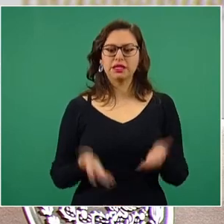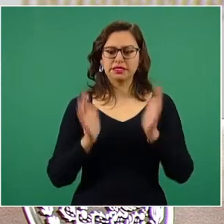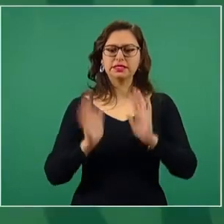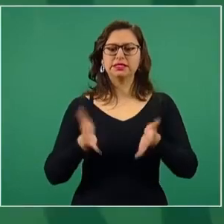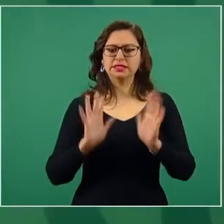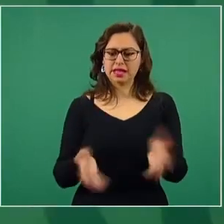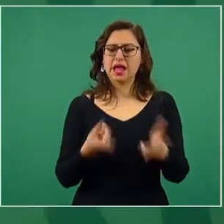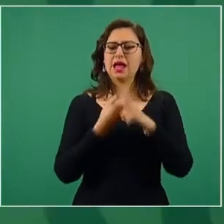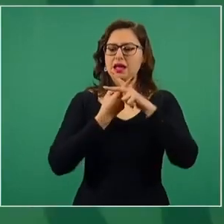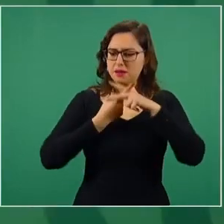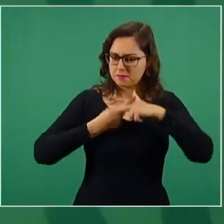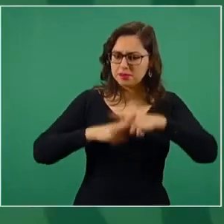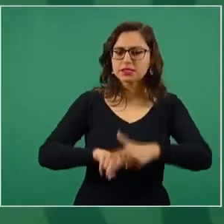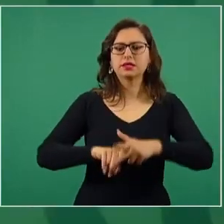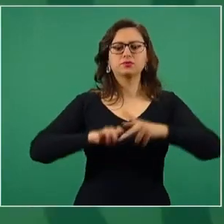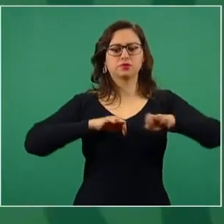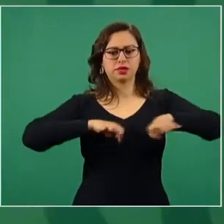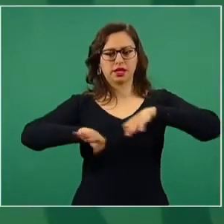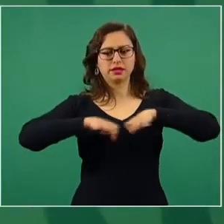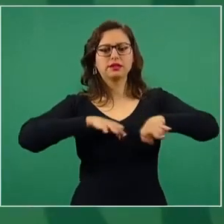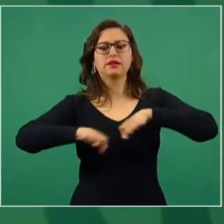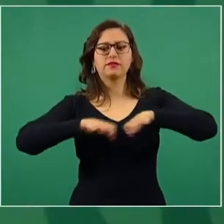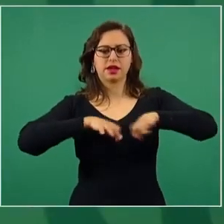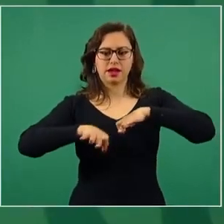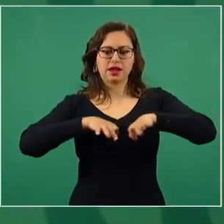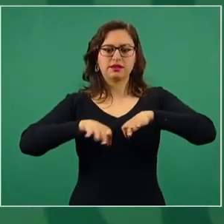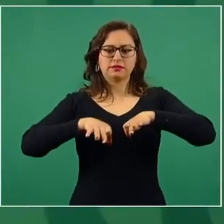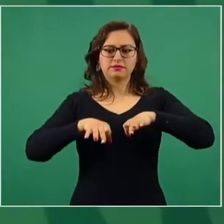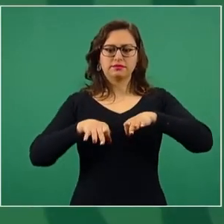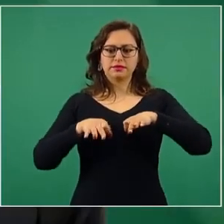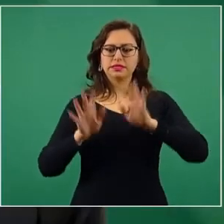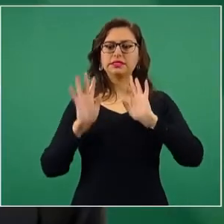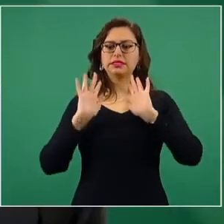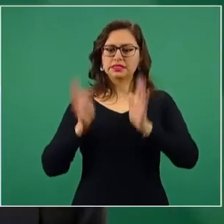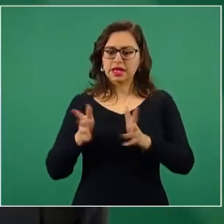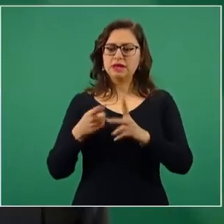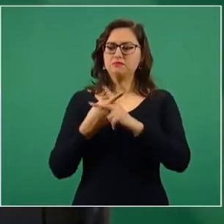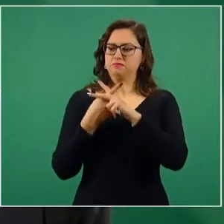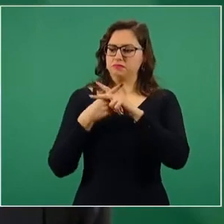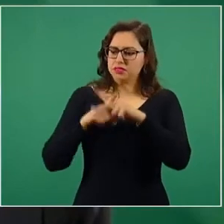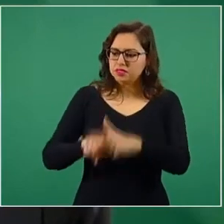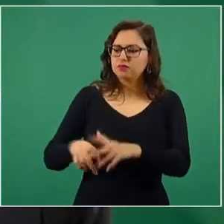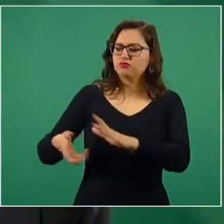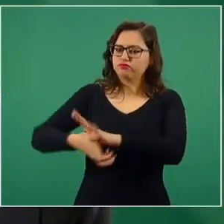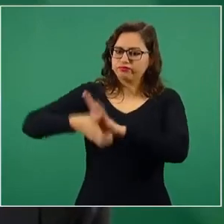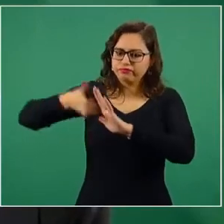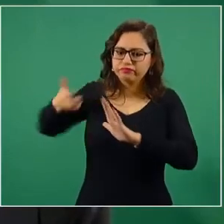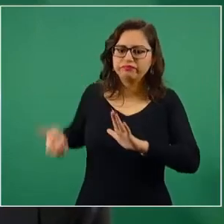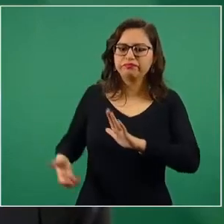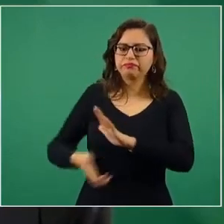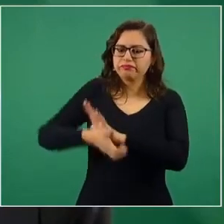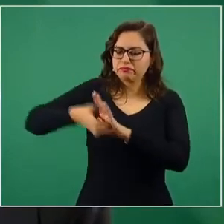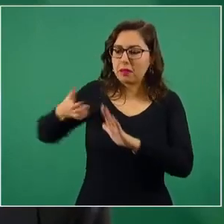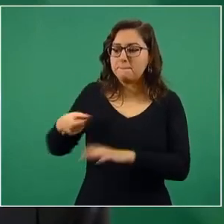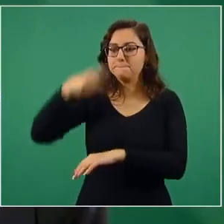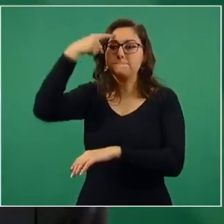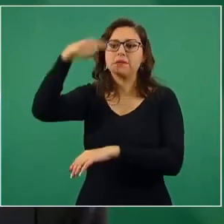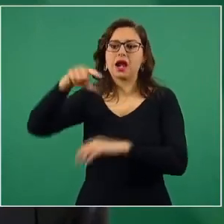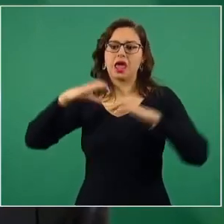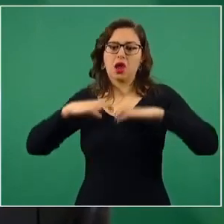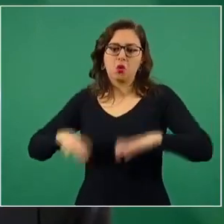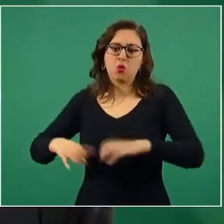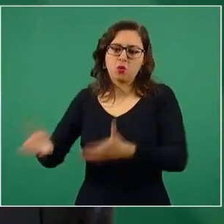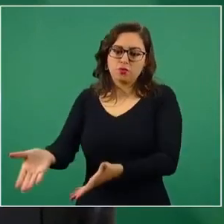comprometidos a que vamos a rescatar a los mineros. Está trabajando